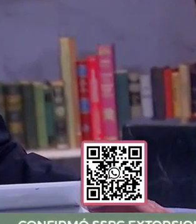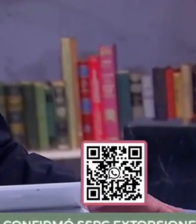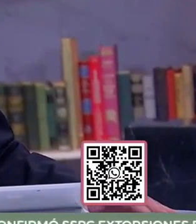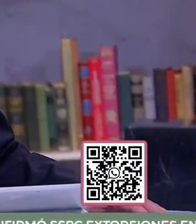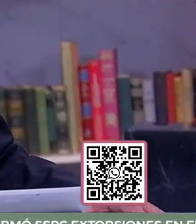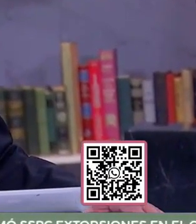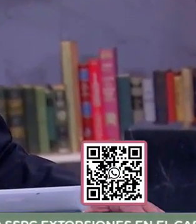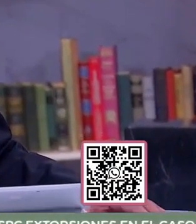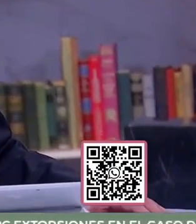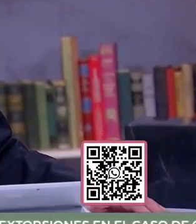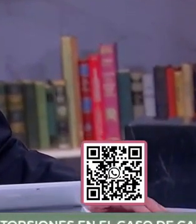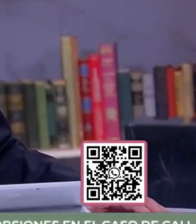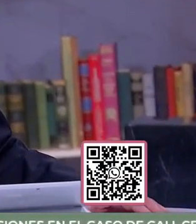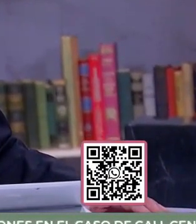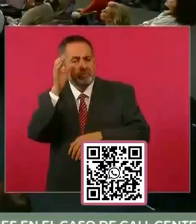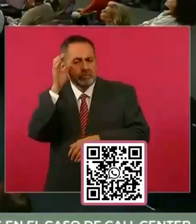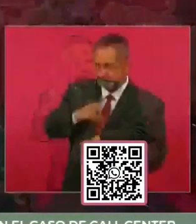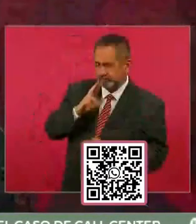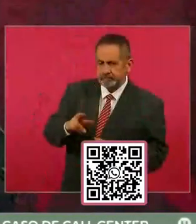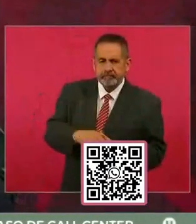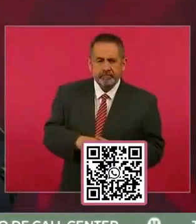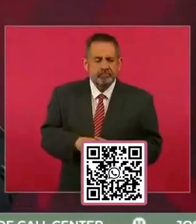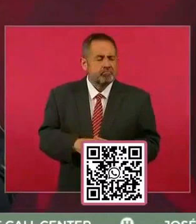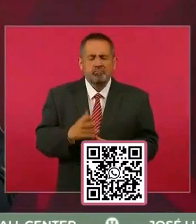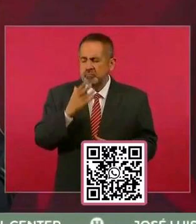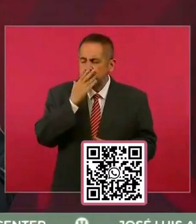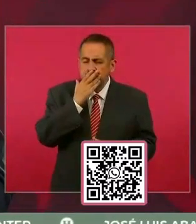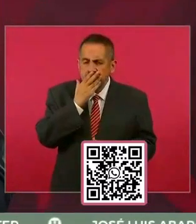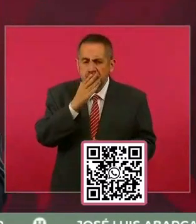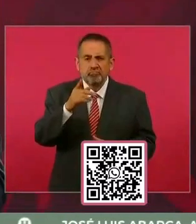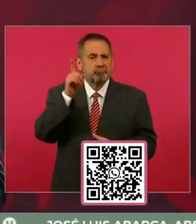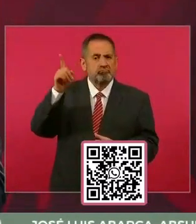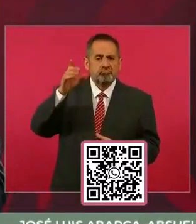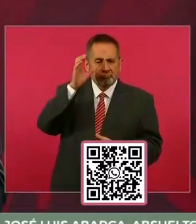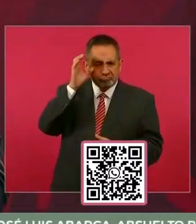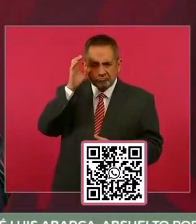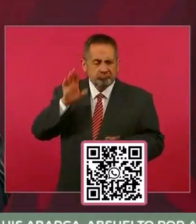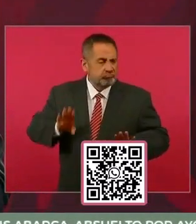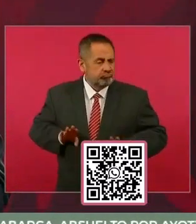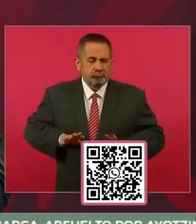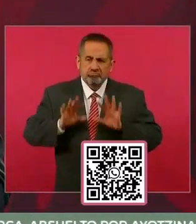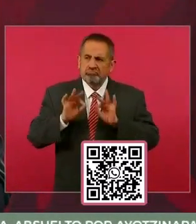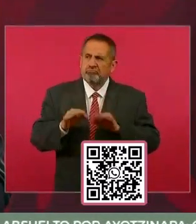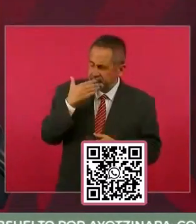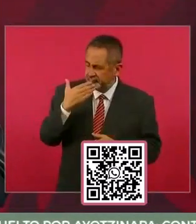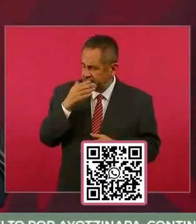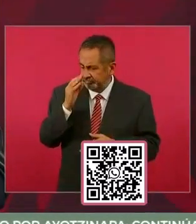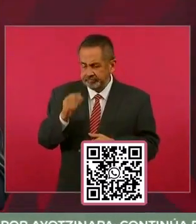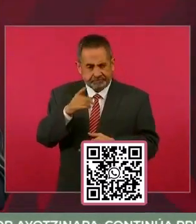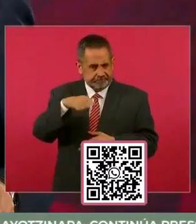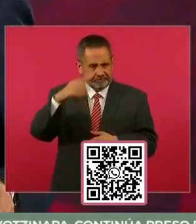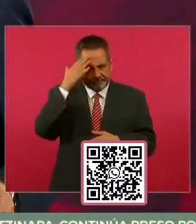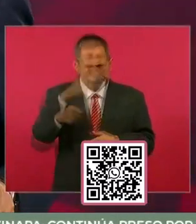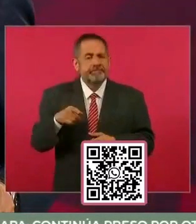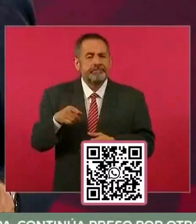tráfico de fentanilo. Hay muy buena actitud de parte del gobierno de China. Ustedes saben